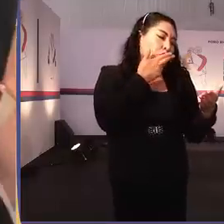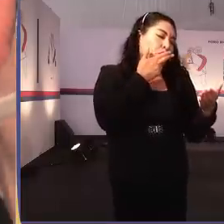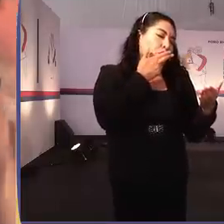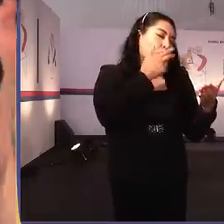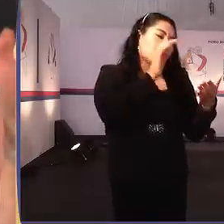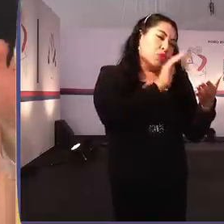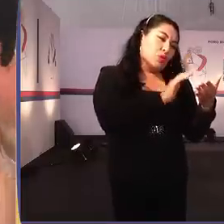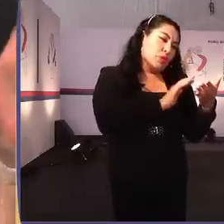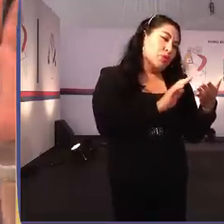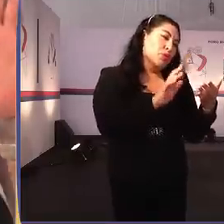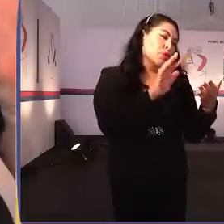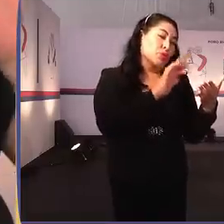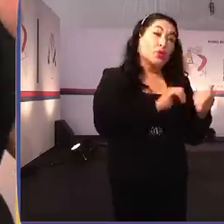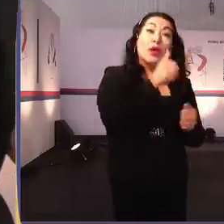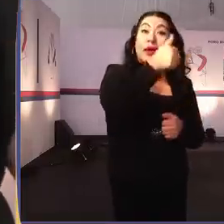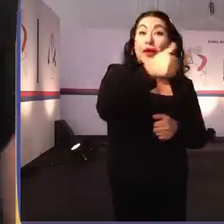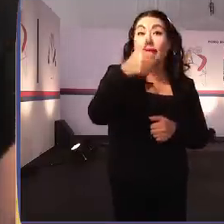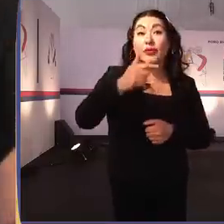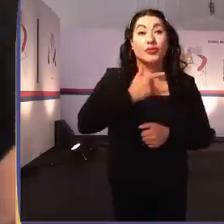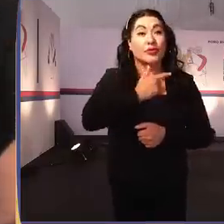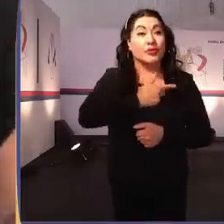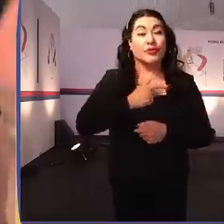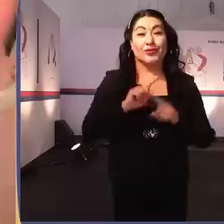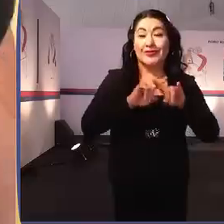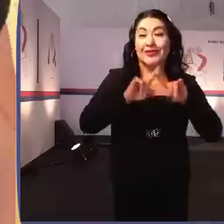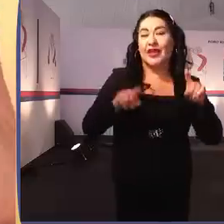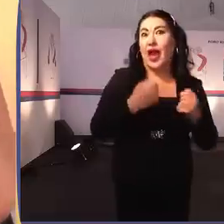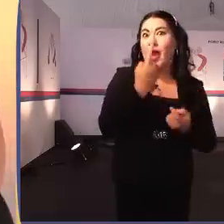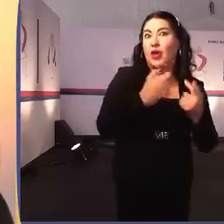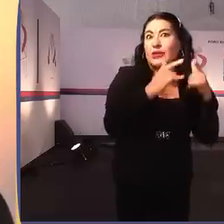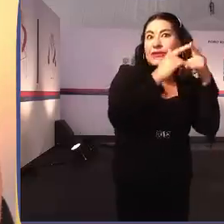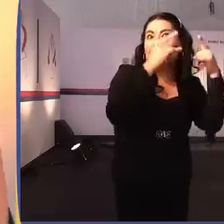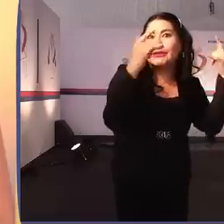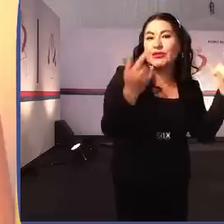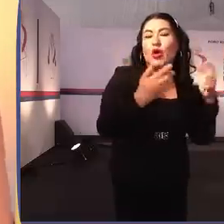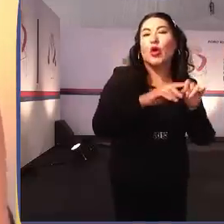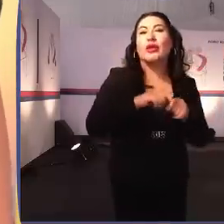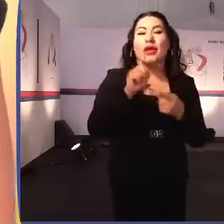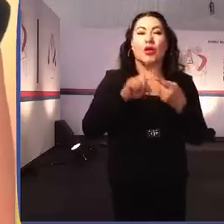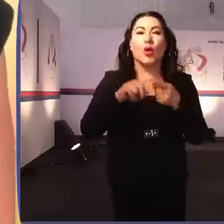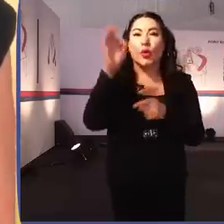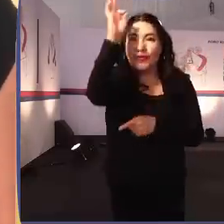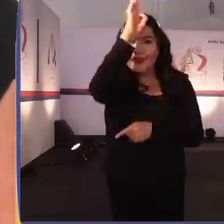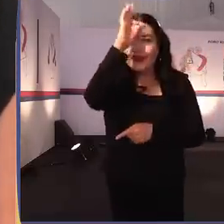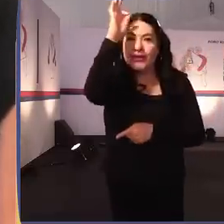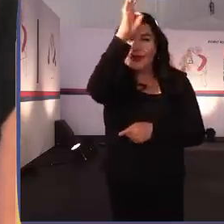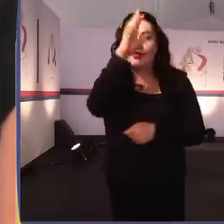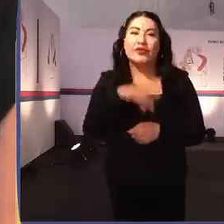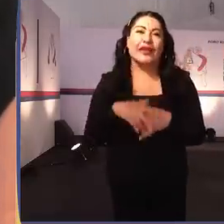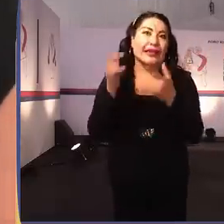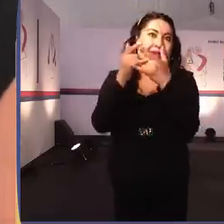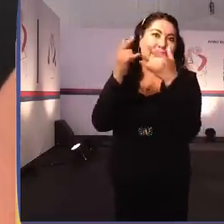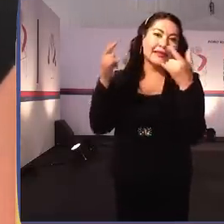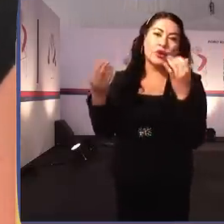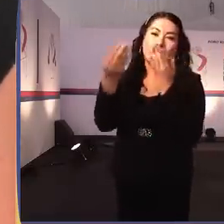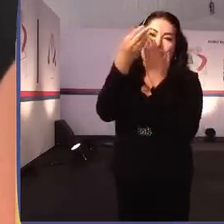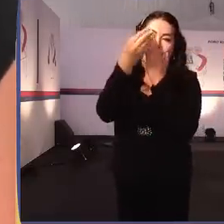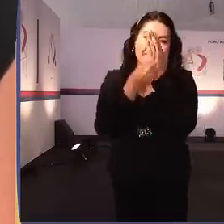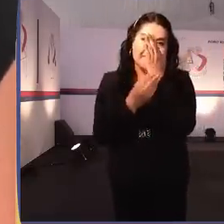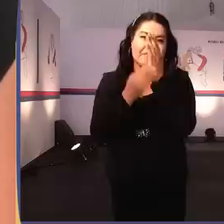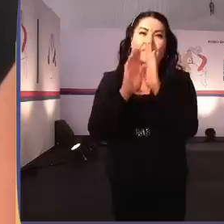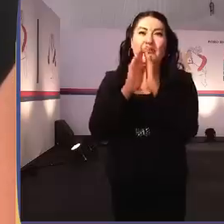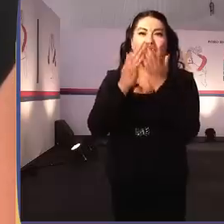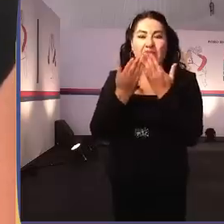uno le gusta algo en especial, a unos las novelas históricas, a otros los ensayos filosóficos, las historietas,